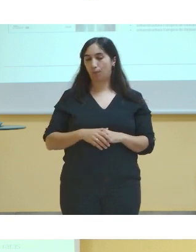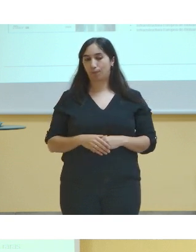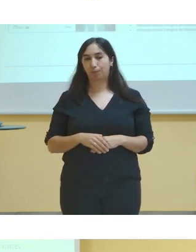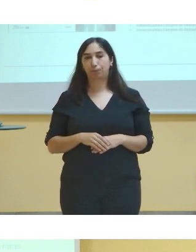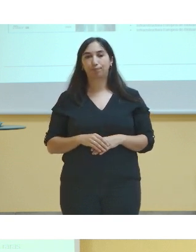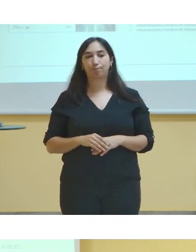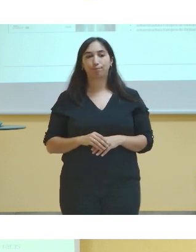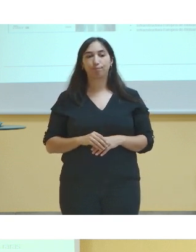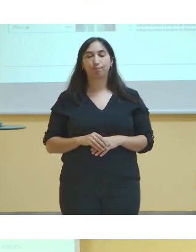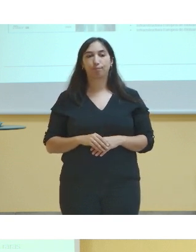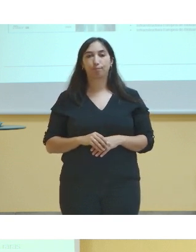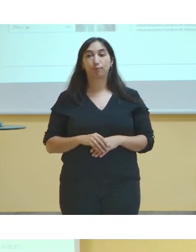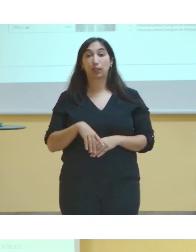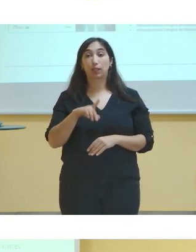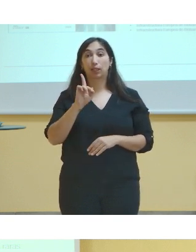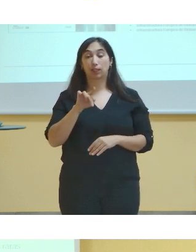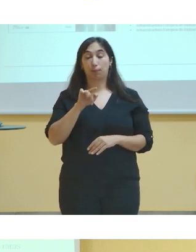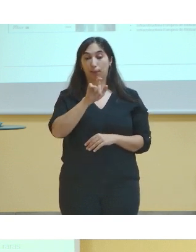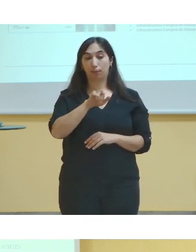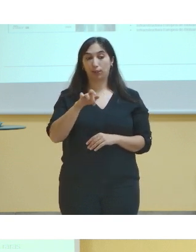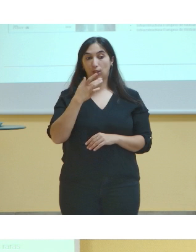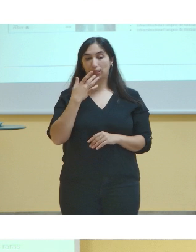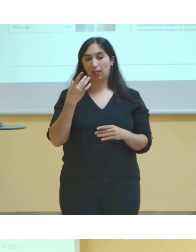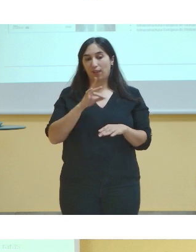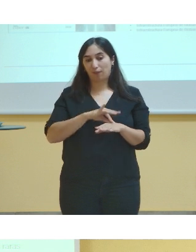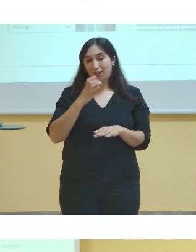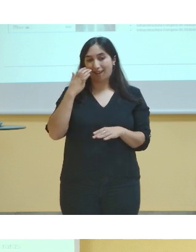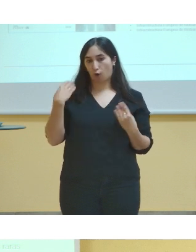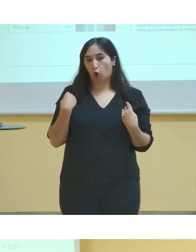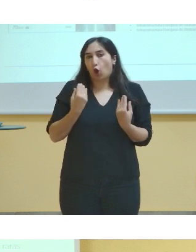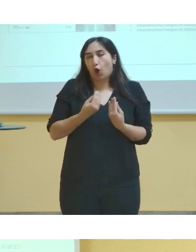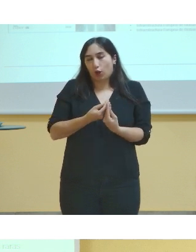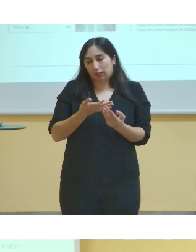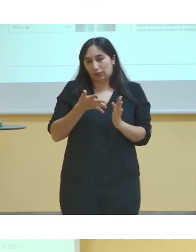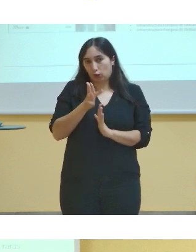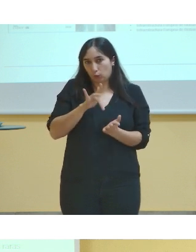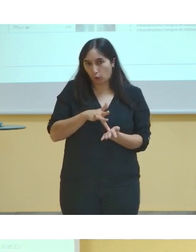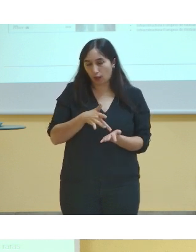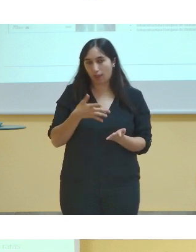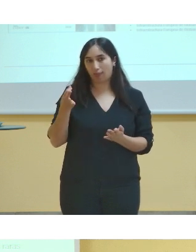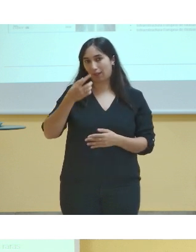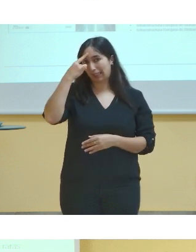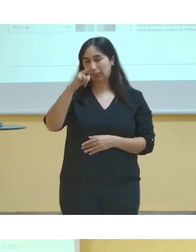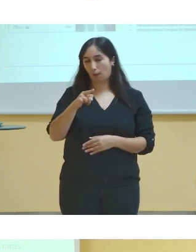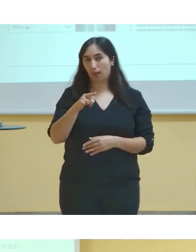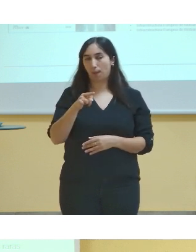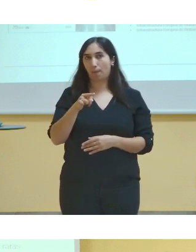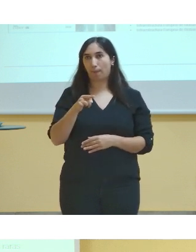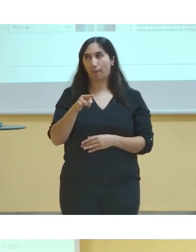Entonces, también las personas que convivimos con una enfermedad rara tenemos que saber la dificultad que puede